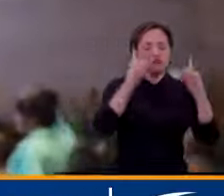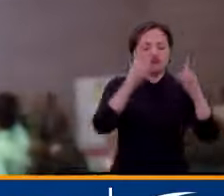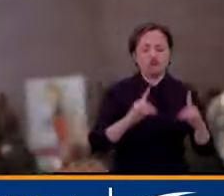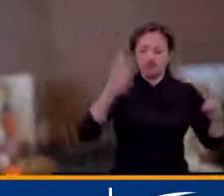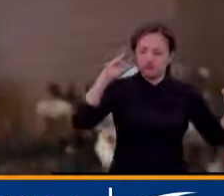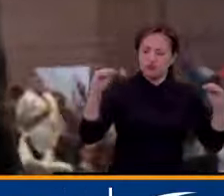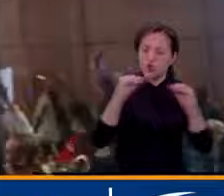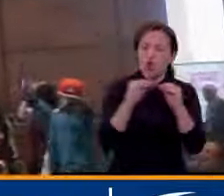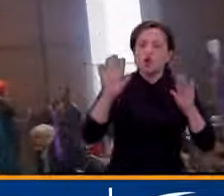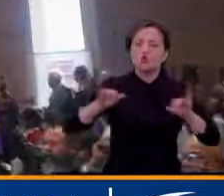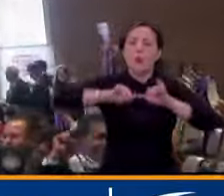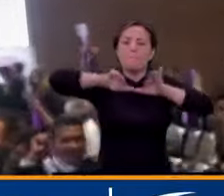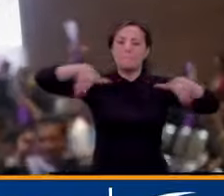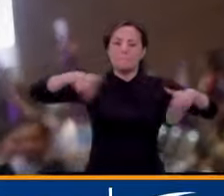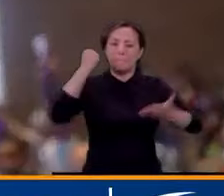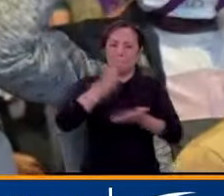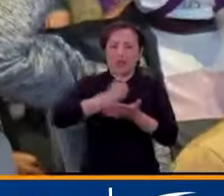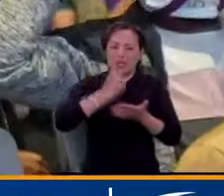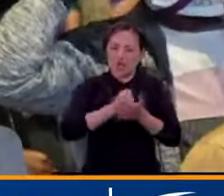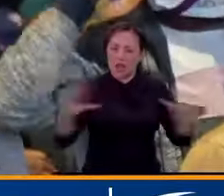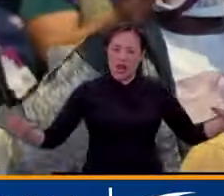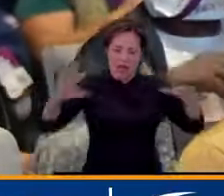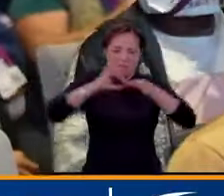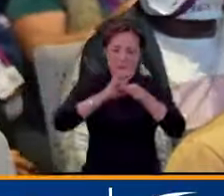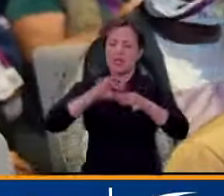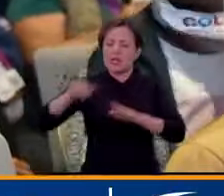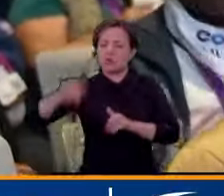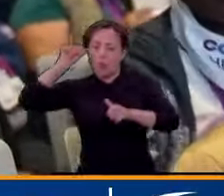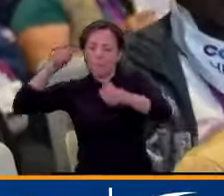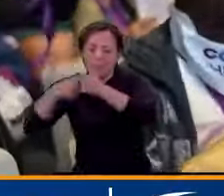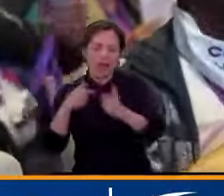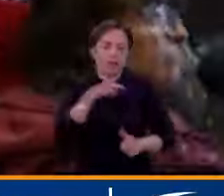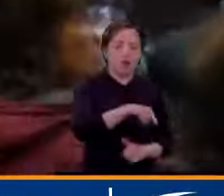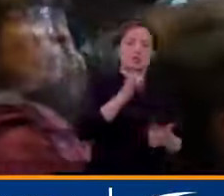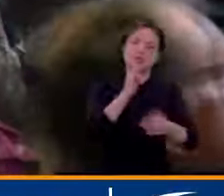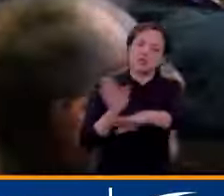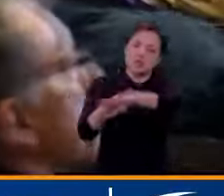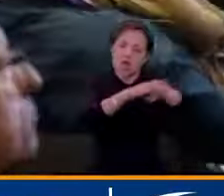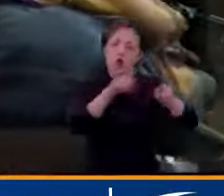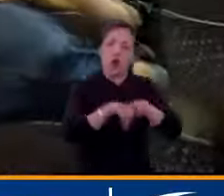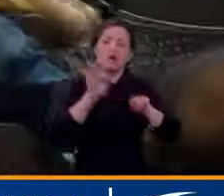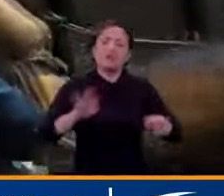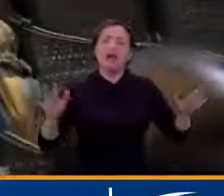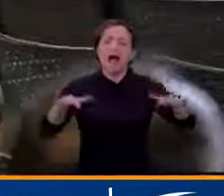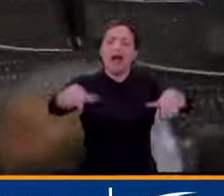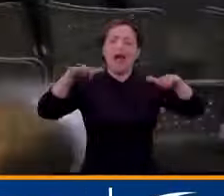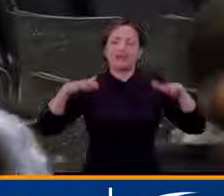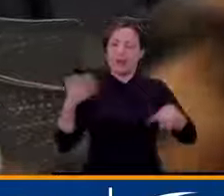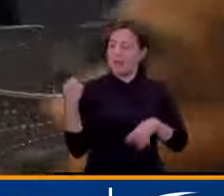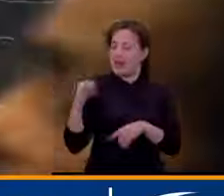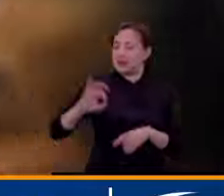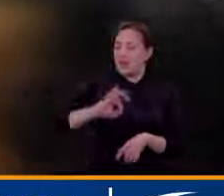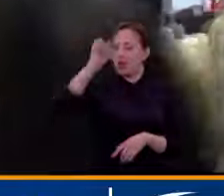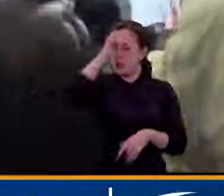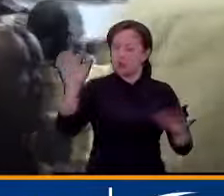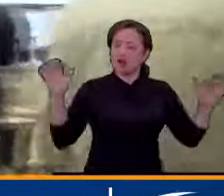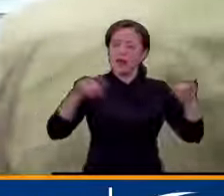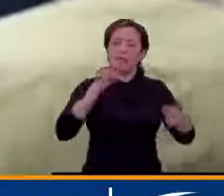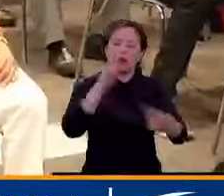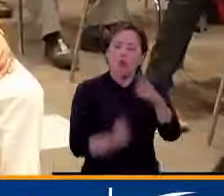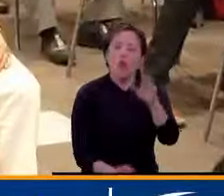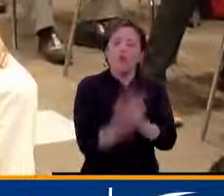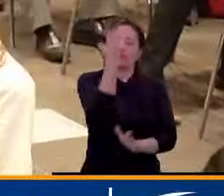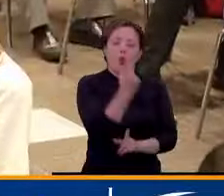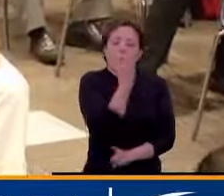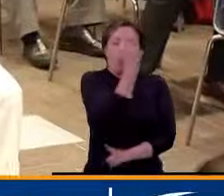y pidió a las demás colectividades que hagan lo mismo. La decisión se tomó durante una asamblea el fin de semana que tenía como objetivo crear un gran partido de izquierda para las